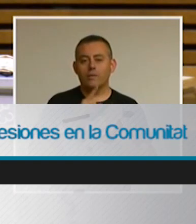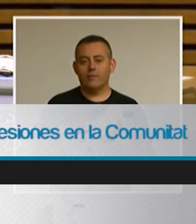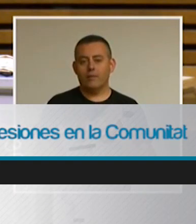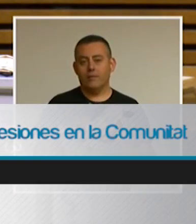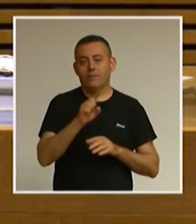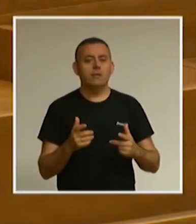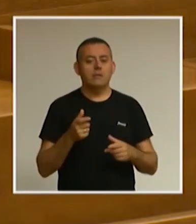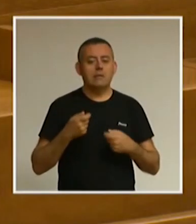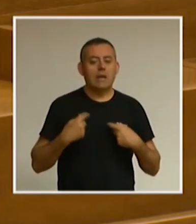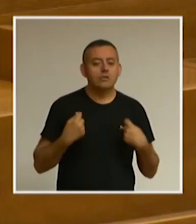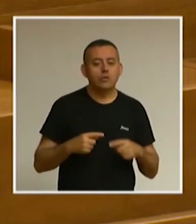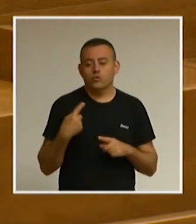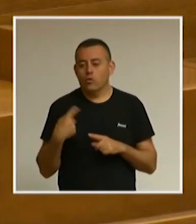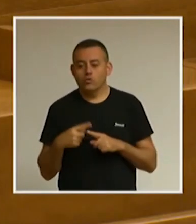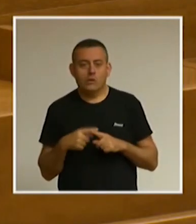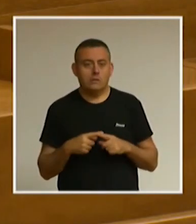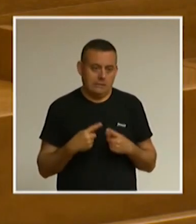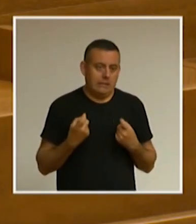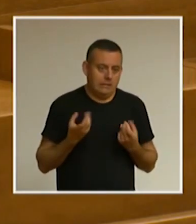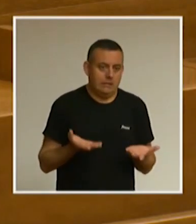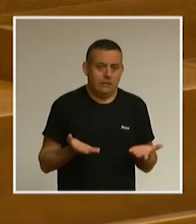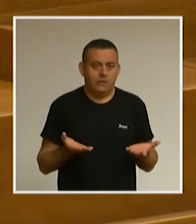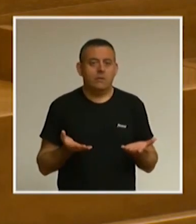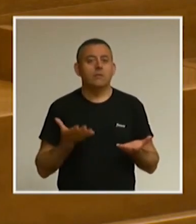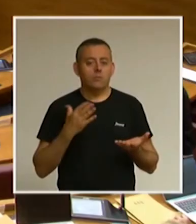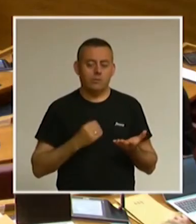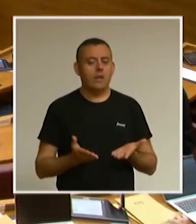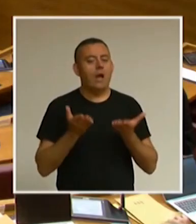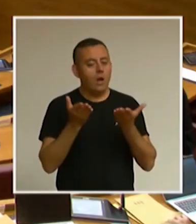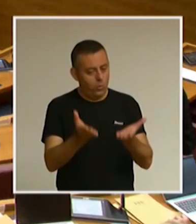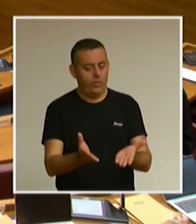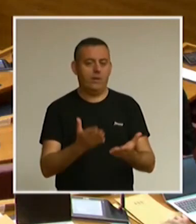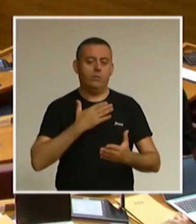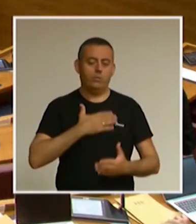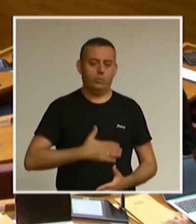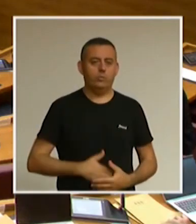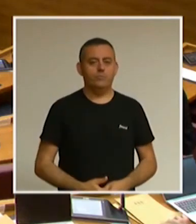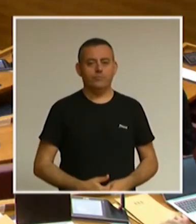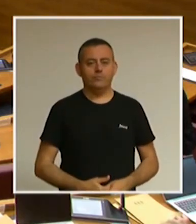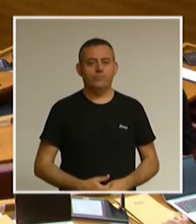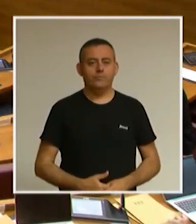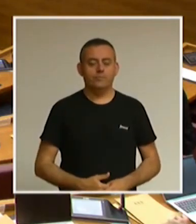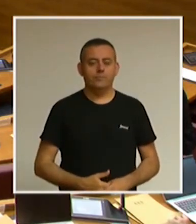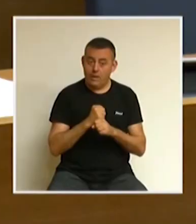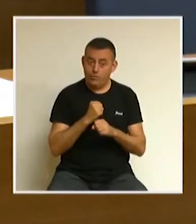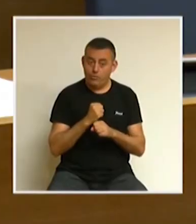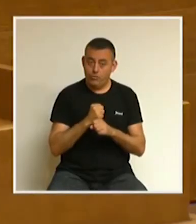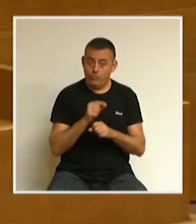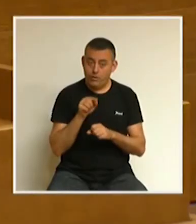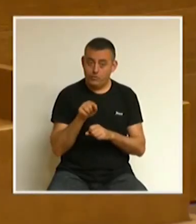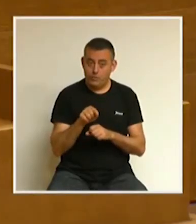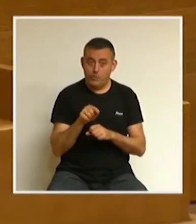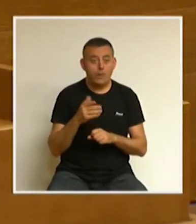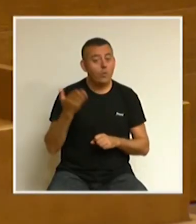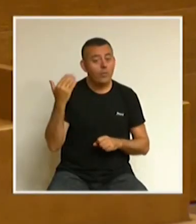Carlos Mazón, la ley que elimina el impuesto de sucesiones y donaciones. Este impuesto queda derogado definitivamente con efecto